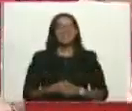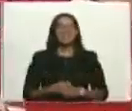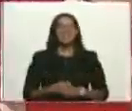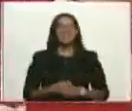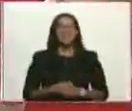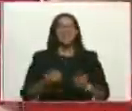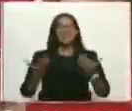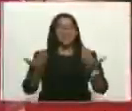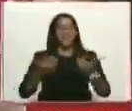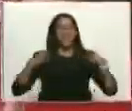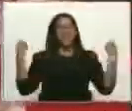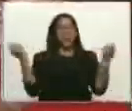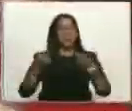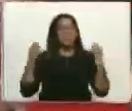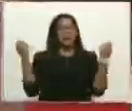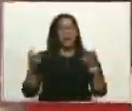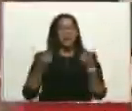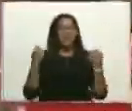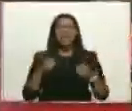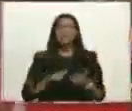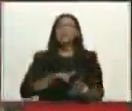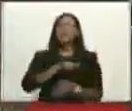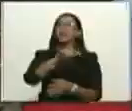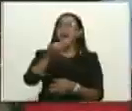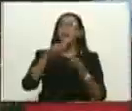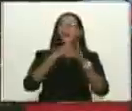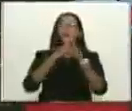viene la campaña, ¿ve? Y vamos a darle la vuelta al país